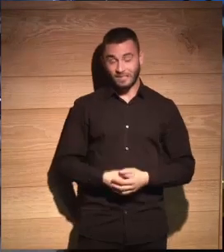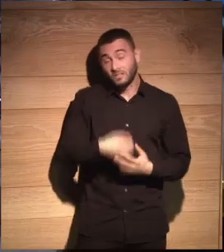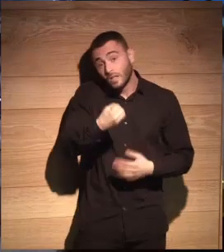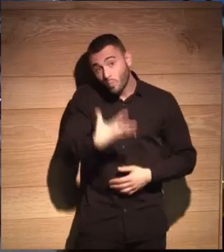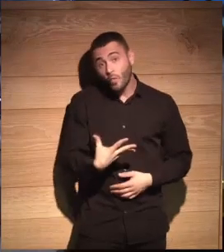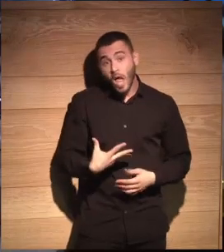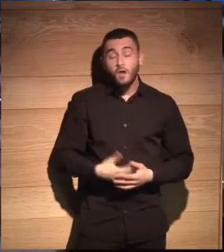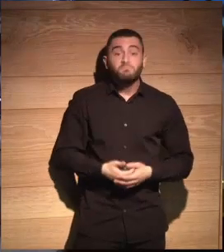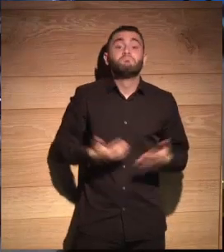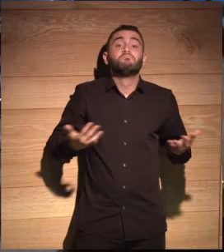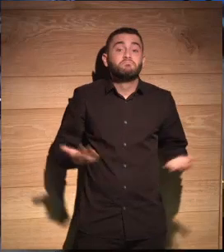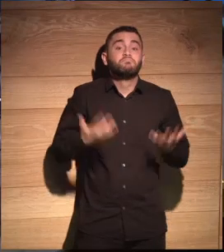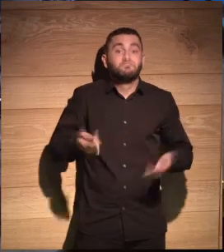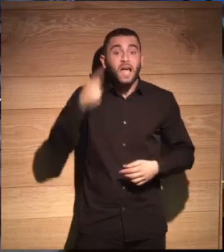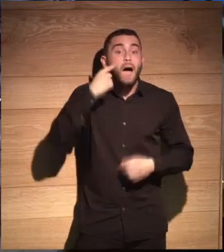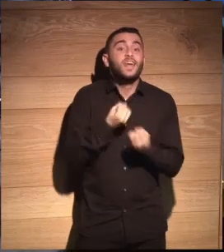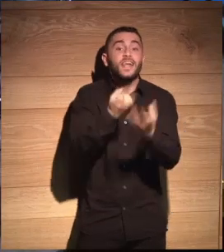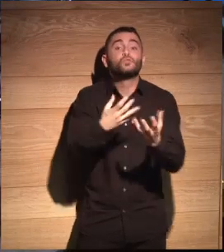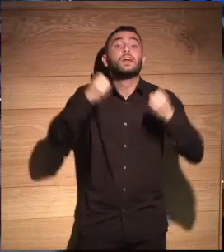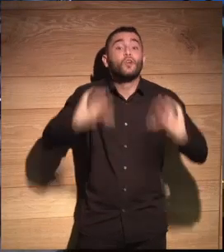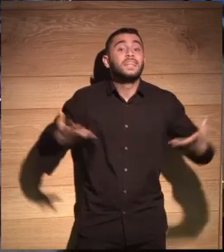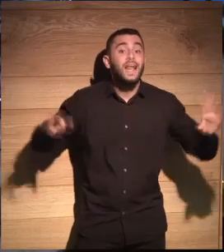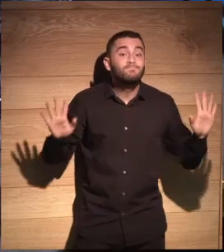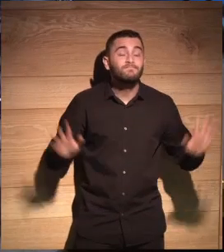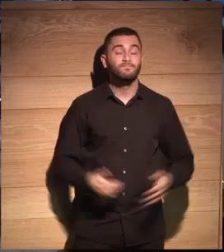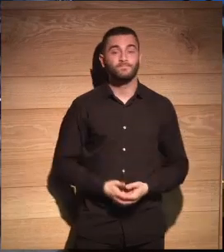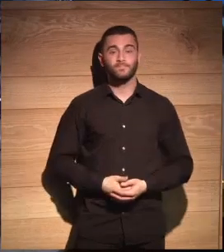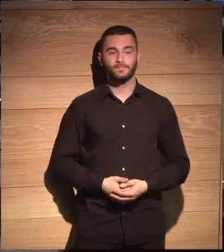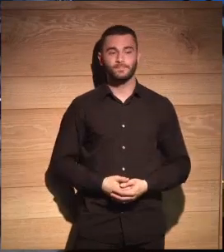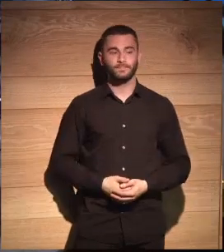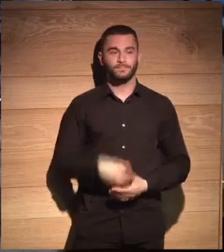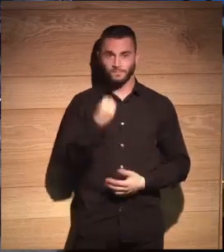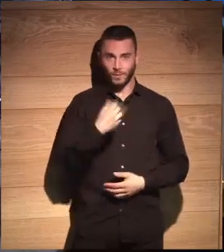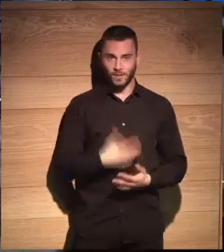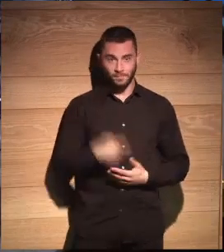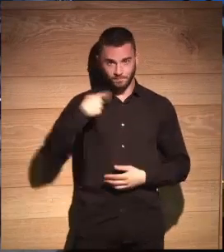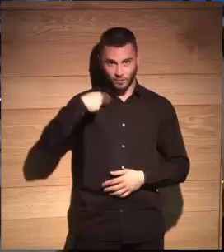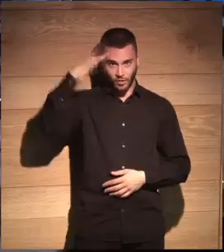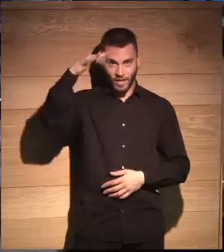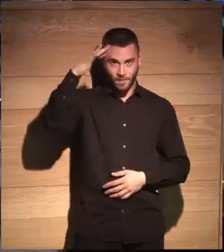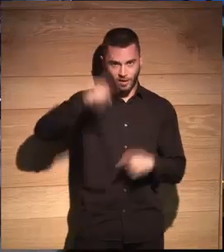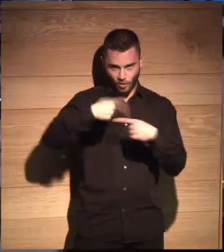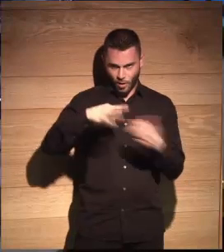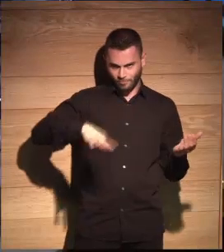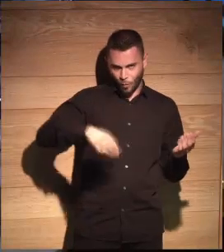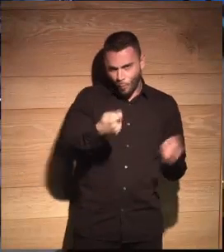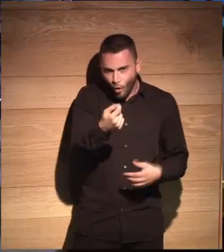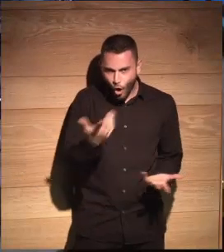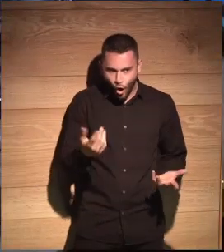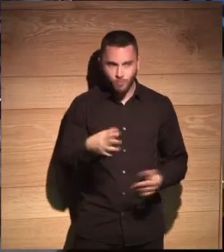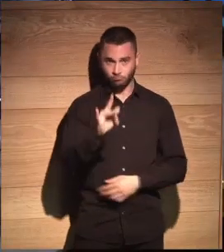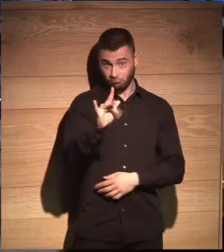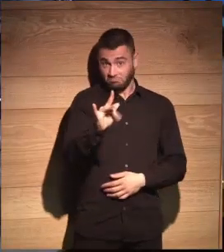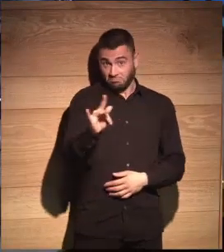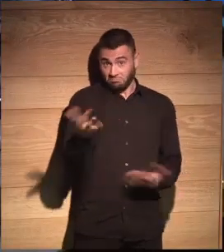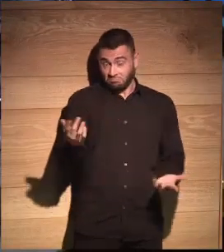bueno, a ver qué tal el resultado. Muy bien. Luego imagino tocarnos un poco, porque claro. Sí, no,